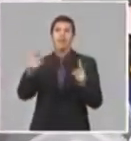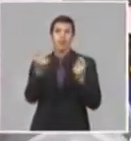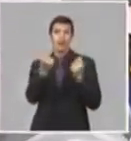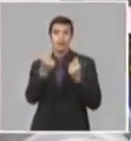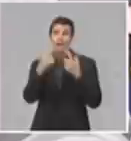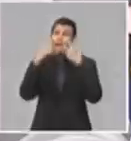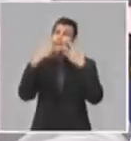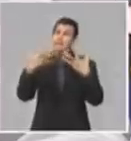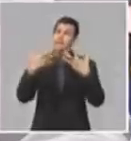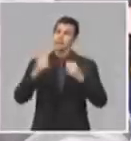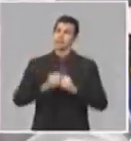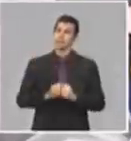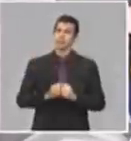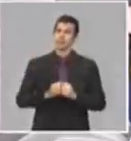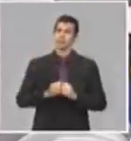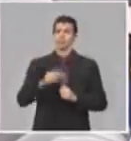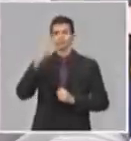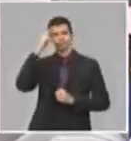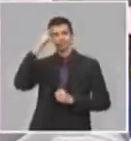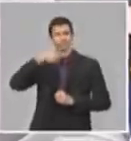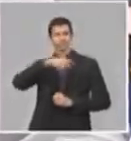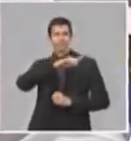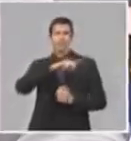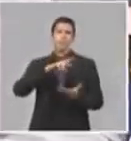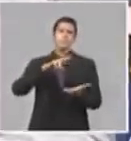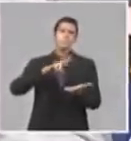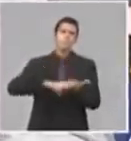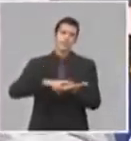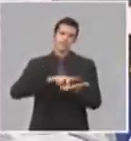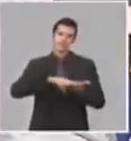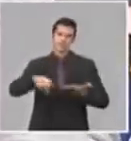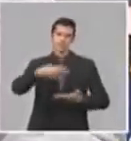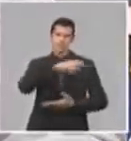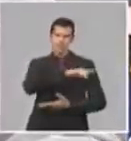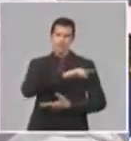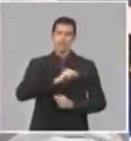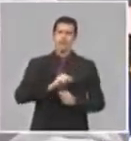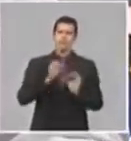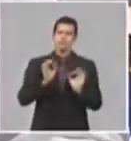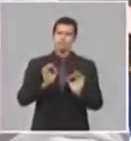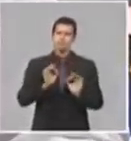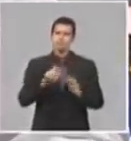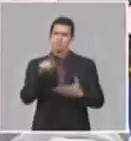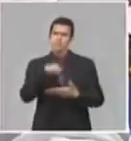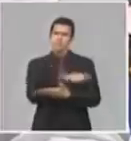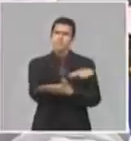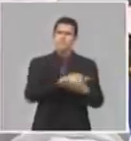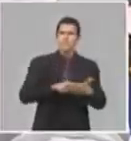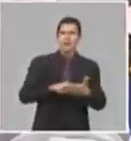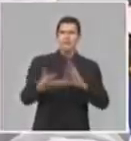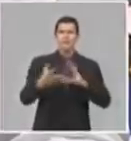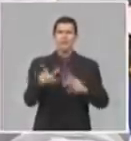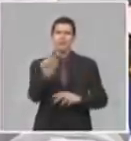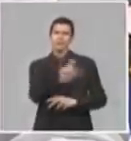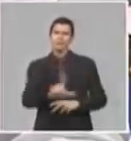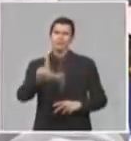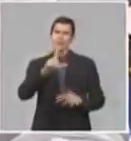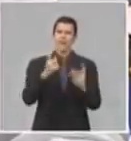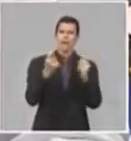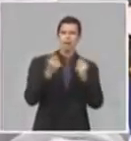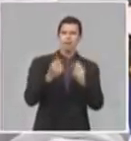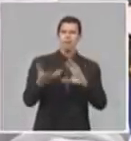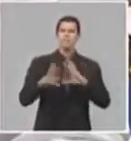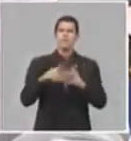La pasada semana, el martes, la estrategia económico-social para el impulso de la economía